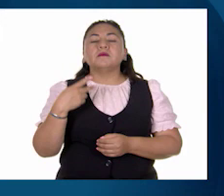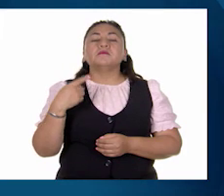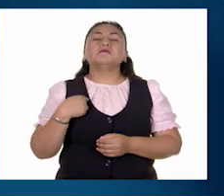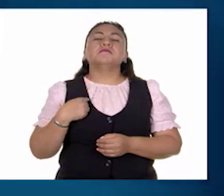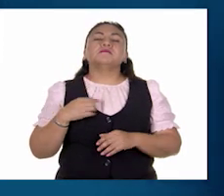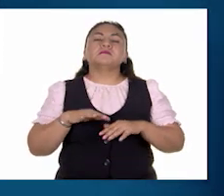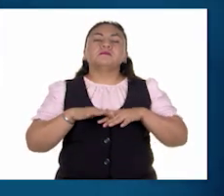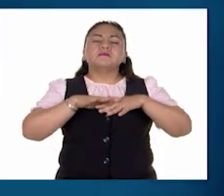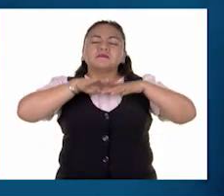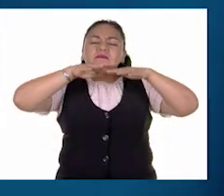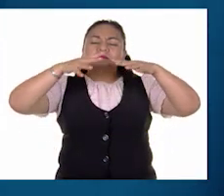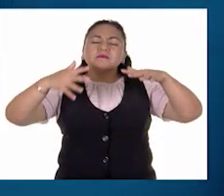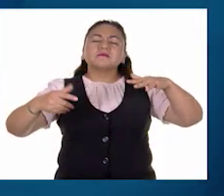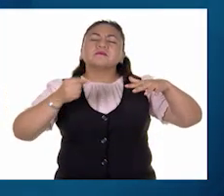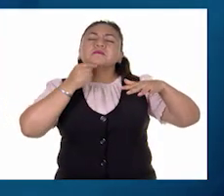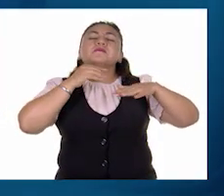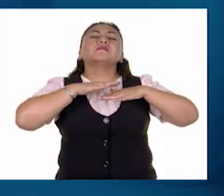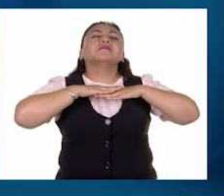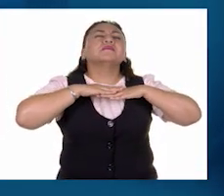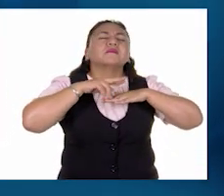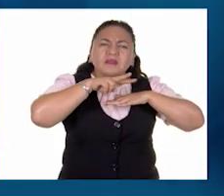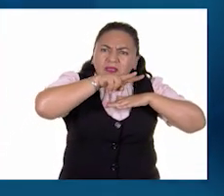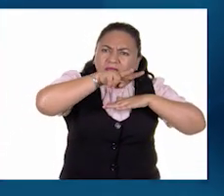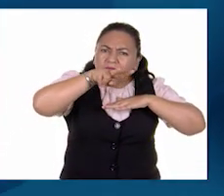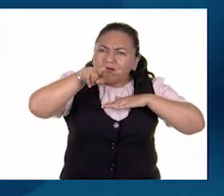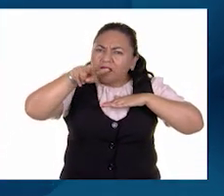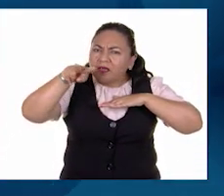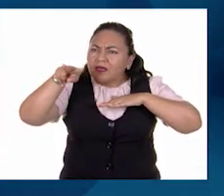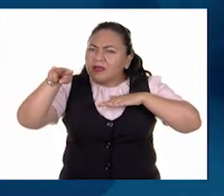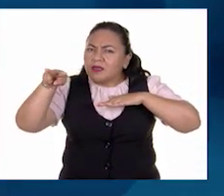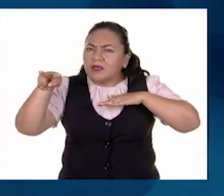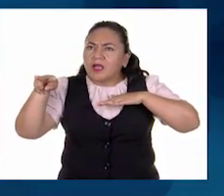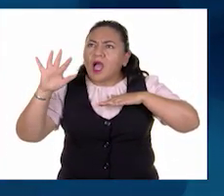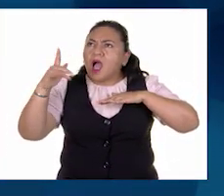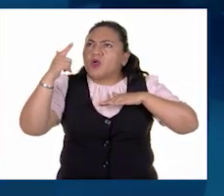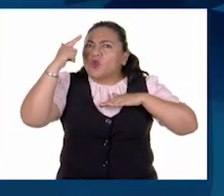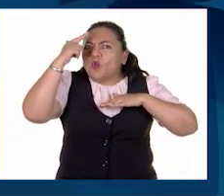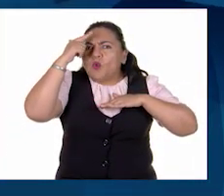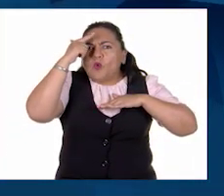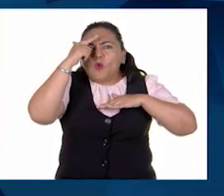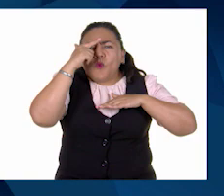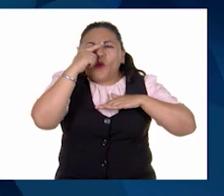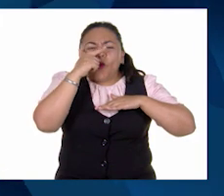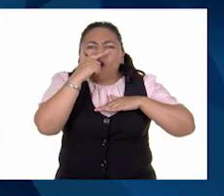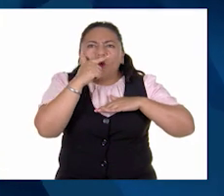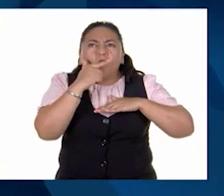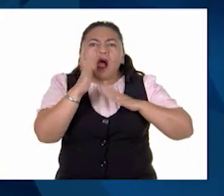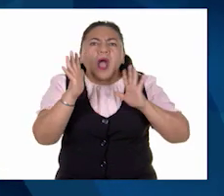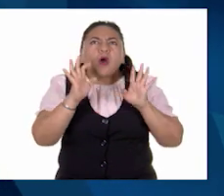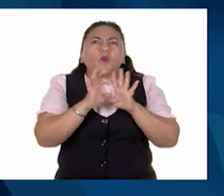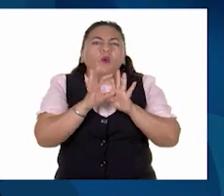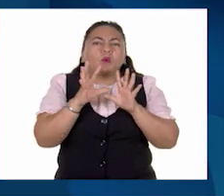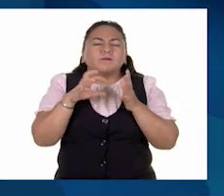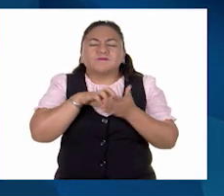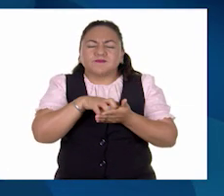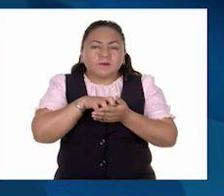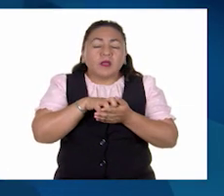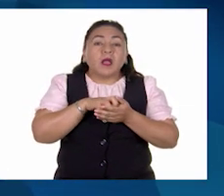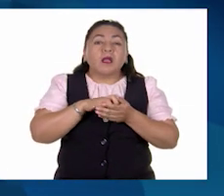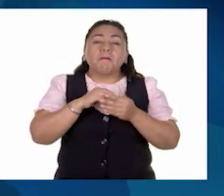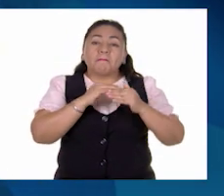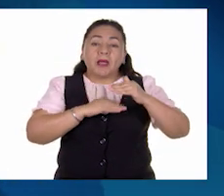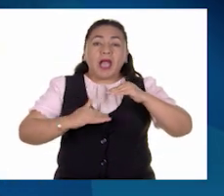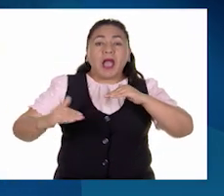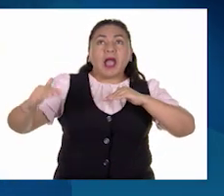barranca, la niña miró a la loma cercana. Ya se apretaba la noche como una negra cuajada. En lo alto de una